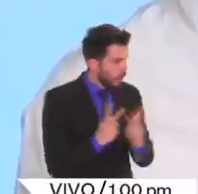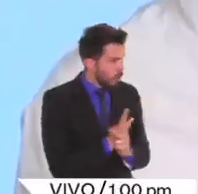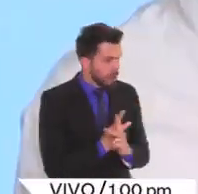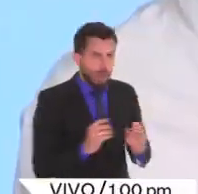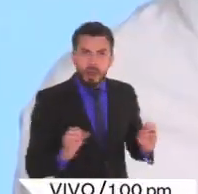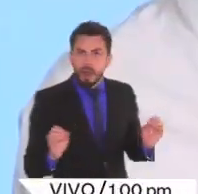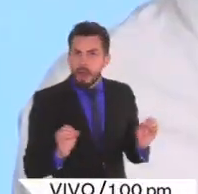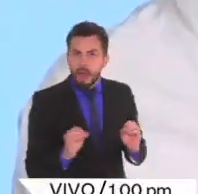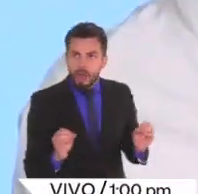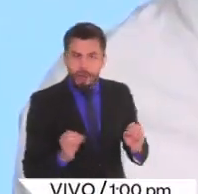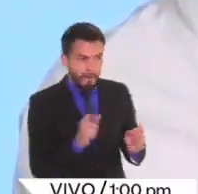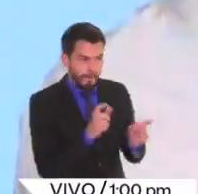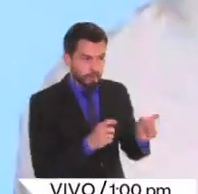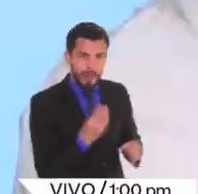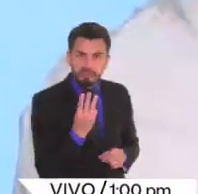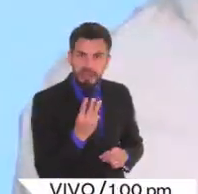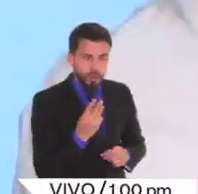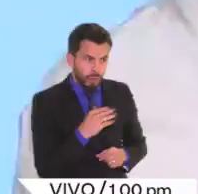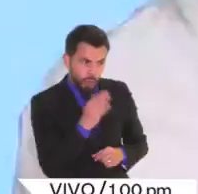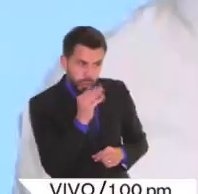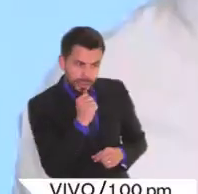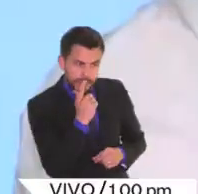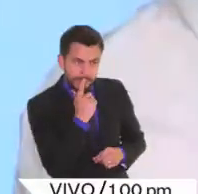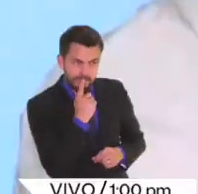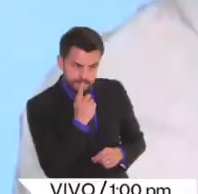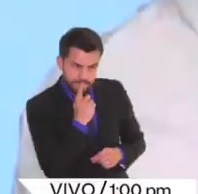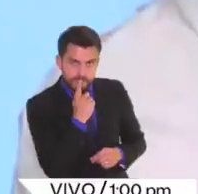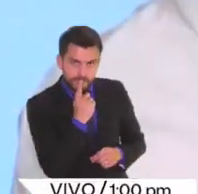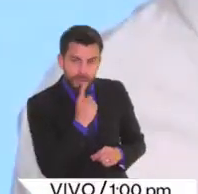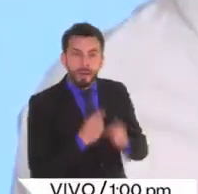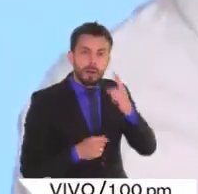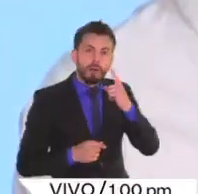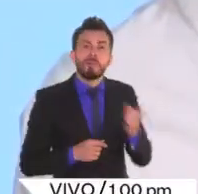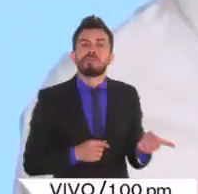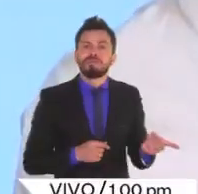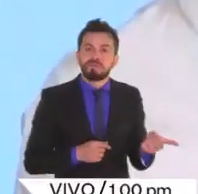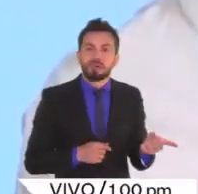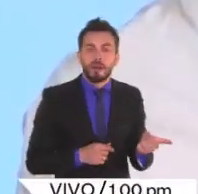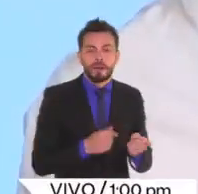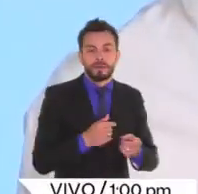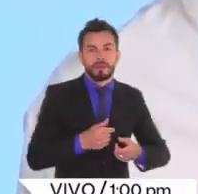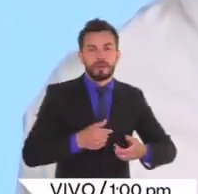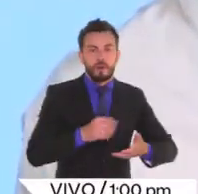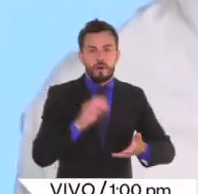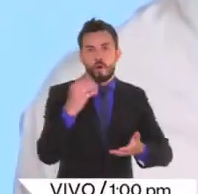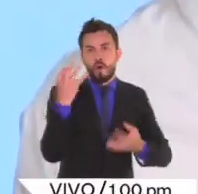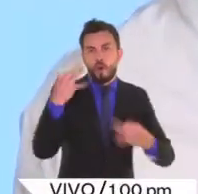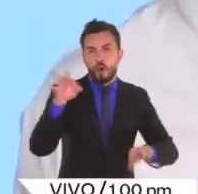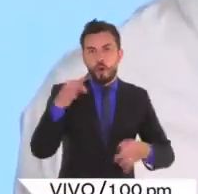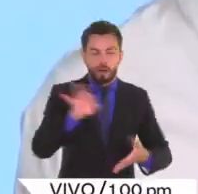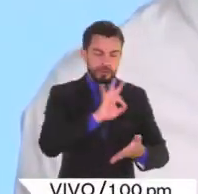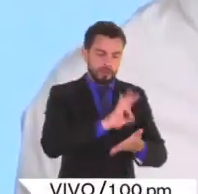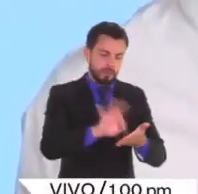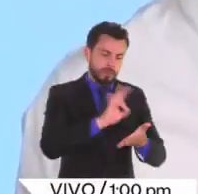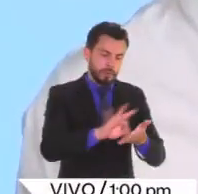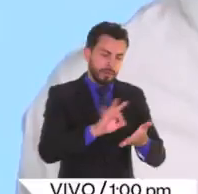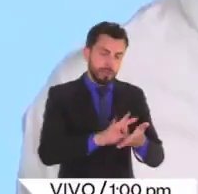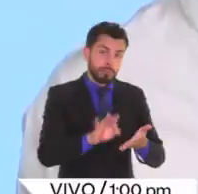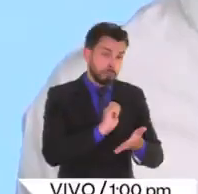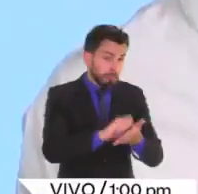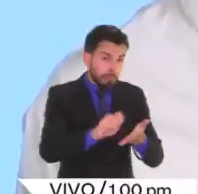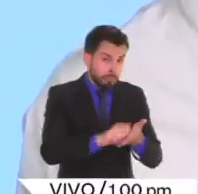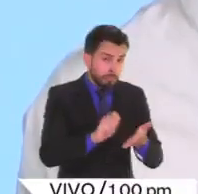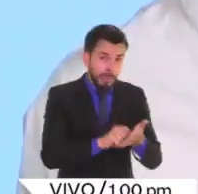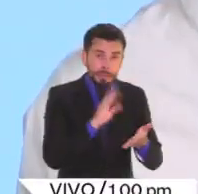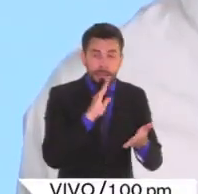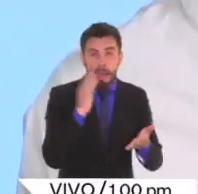estas tres personas eh encontramos unos manuscritos por al parecer por parte de una